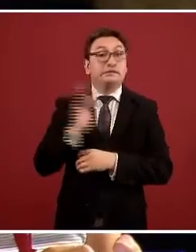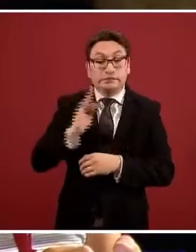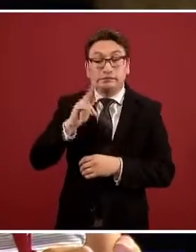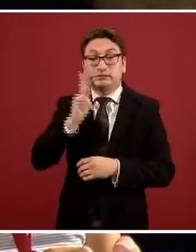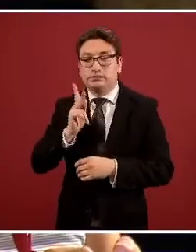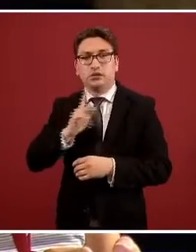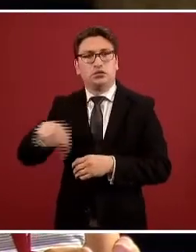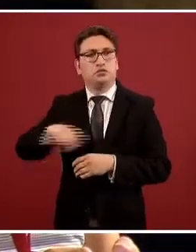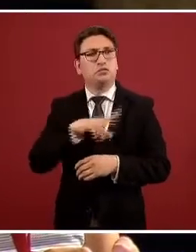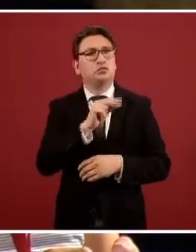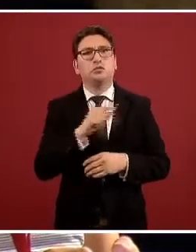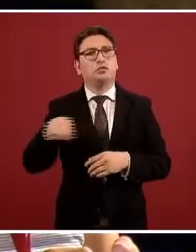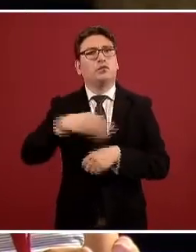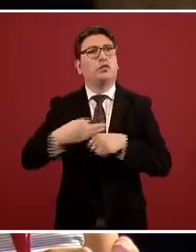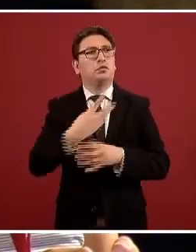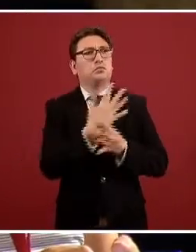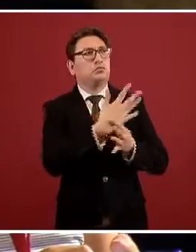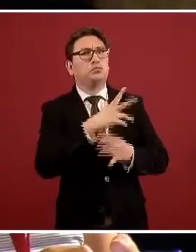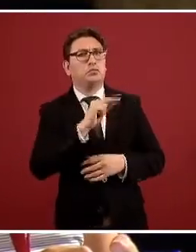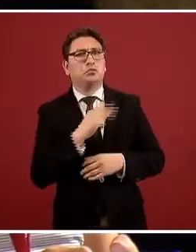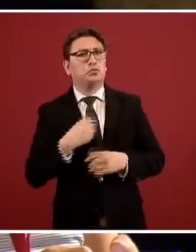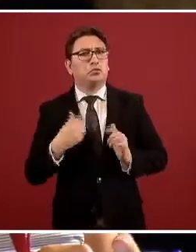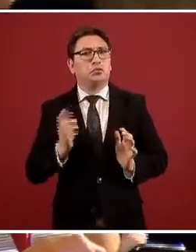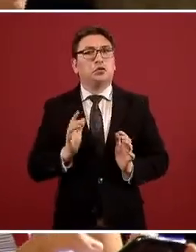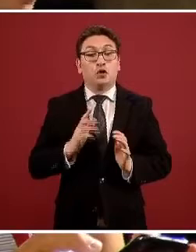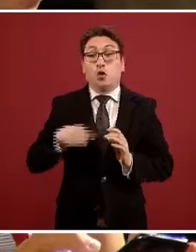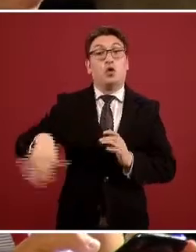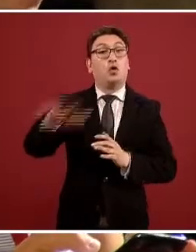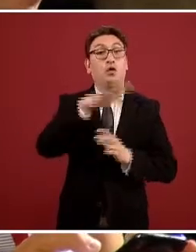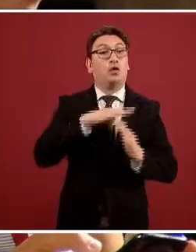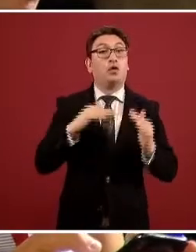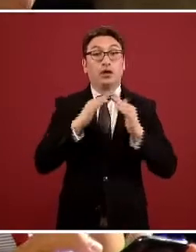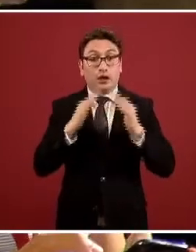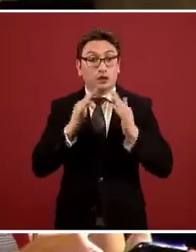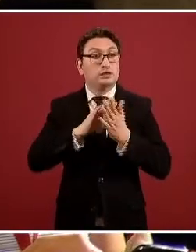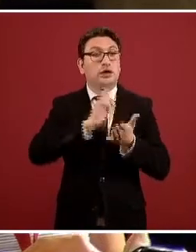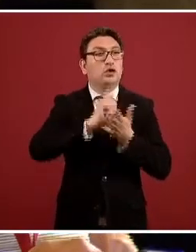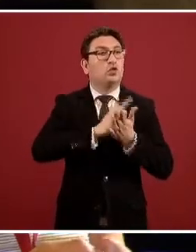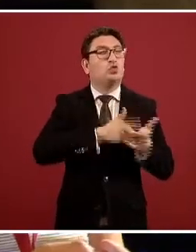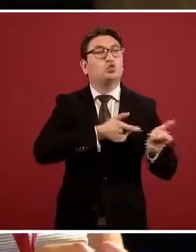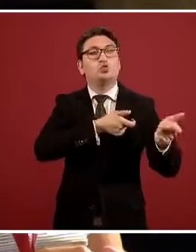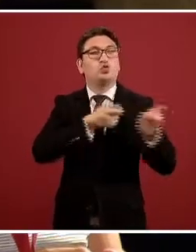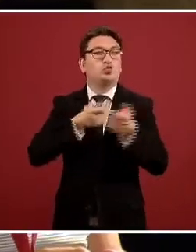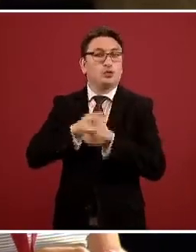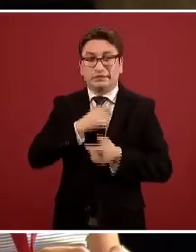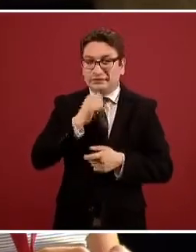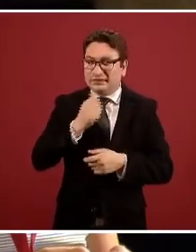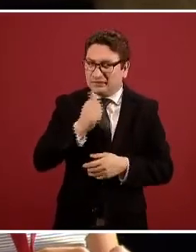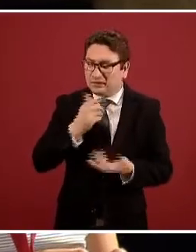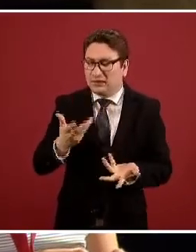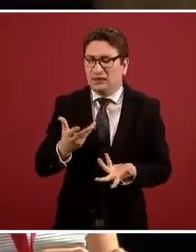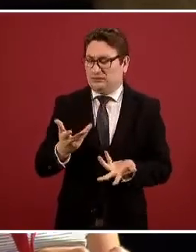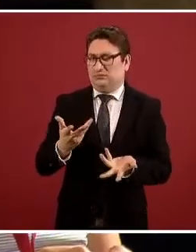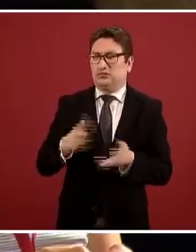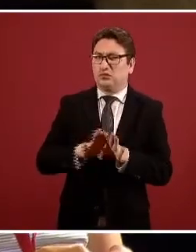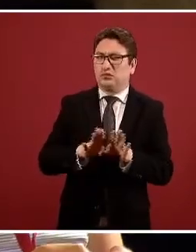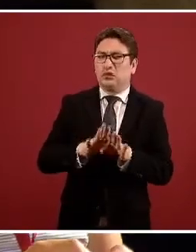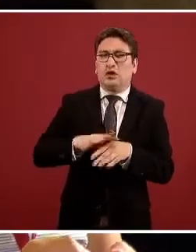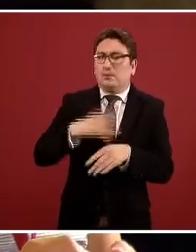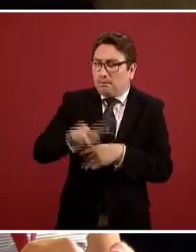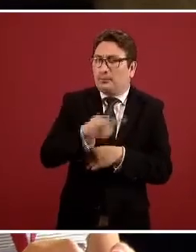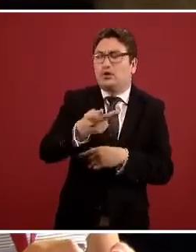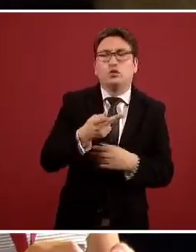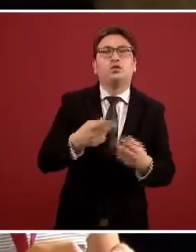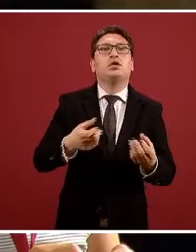los familiares, tampoco se llevó a cabo una sanitización del domicilio. Mi pregunta es si tienen algún registro de